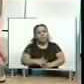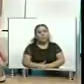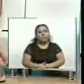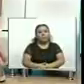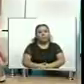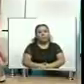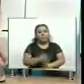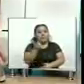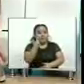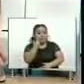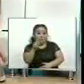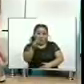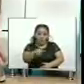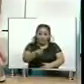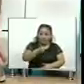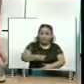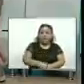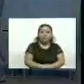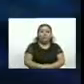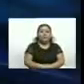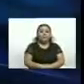Regresamos enseguida. Somos Noticiero Hechos.